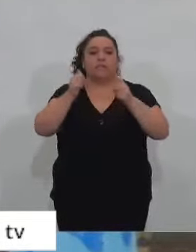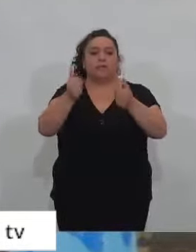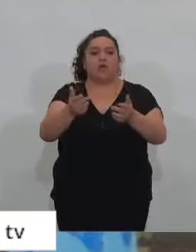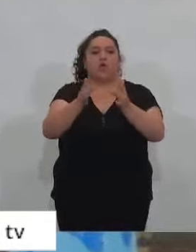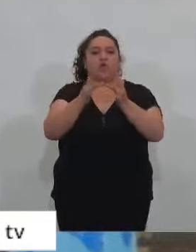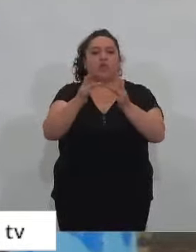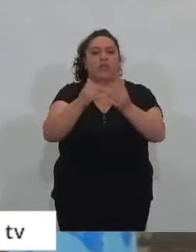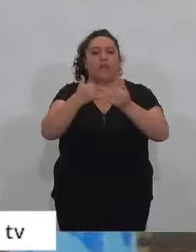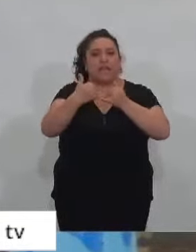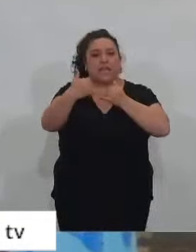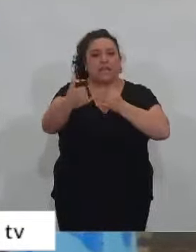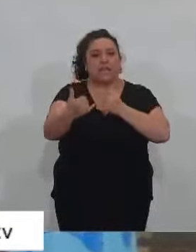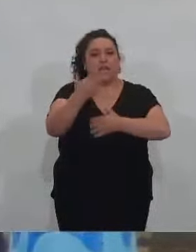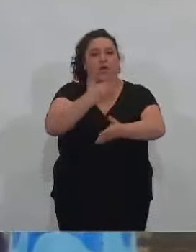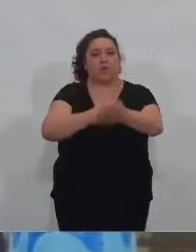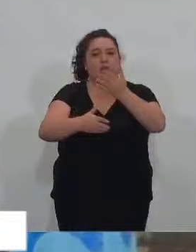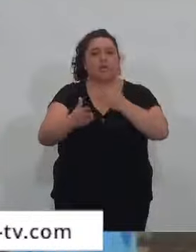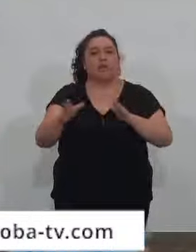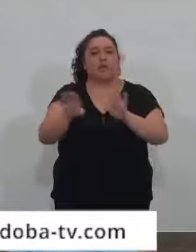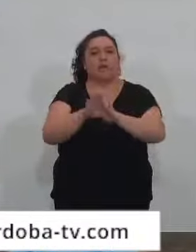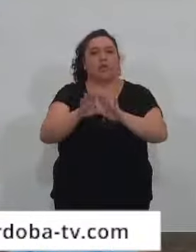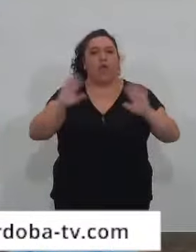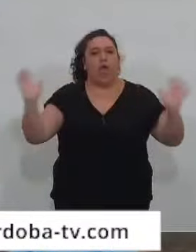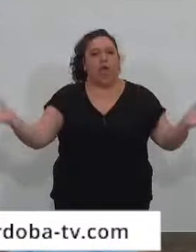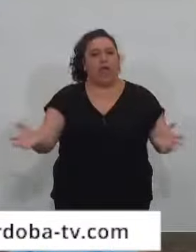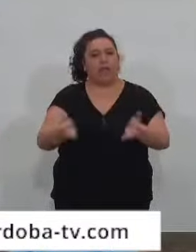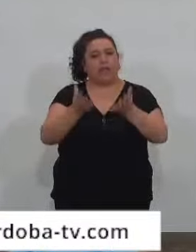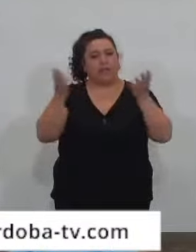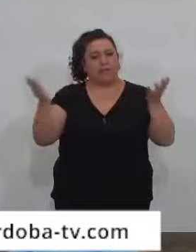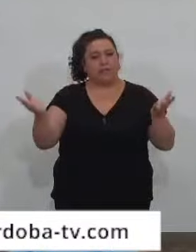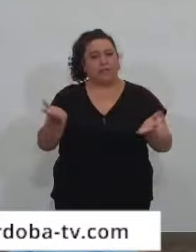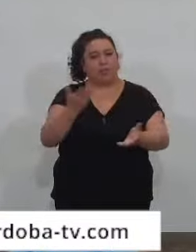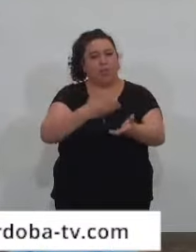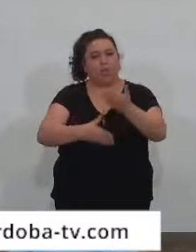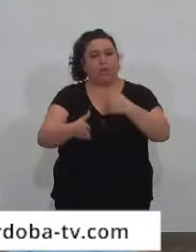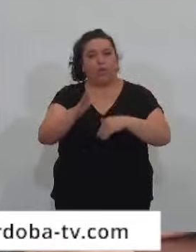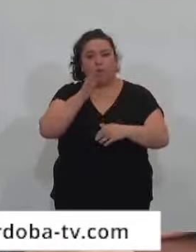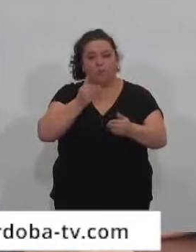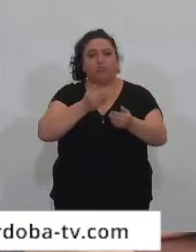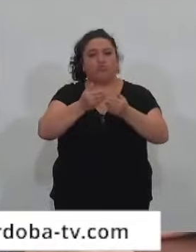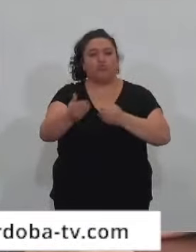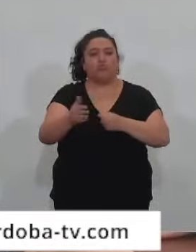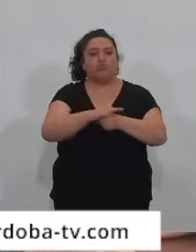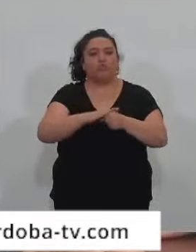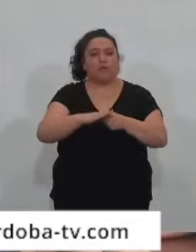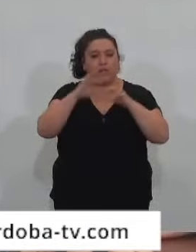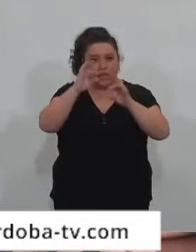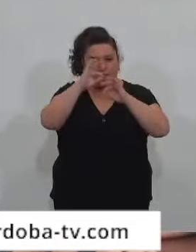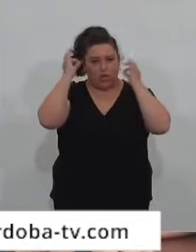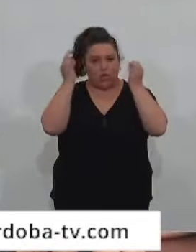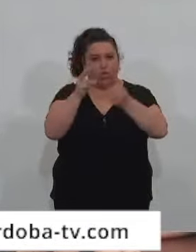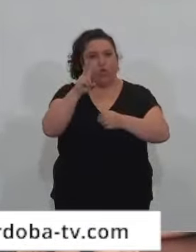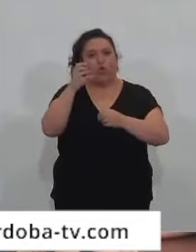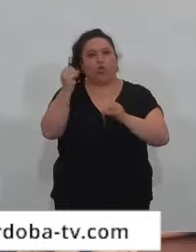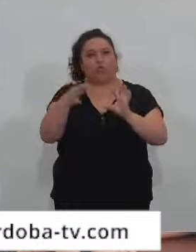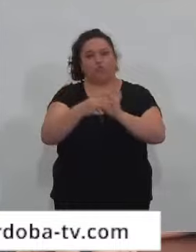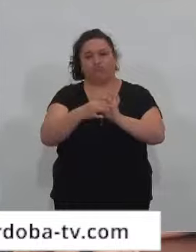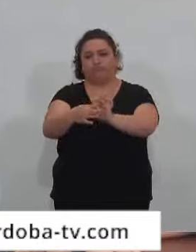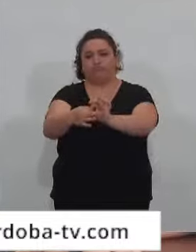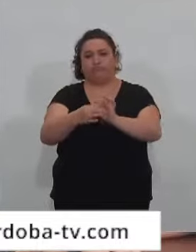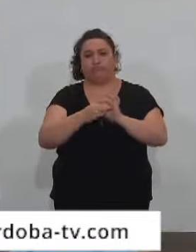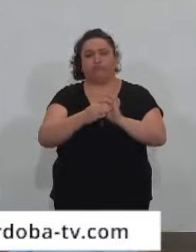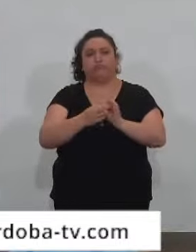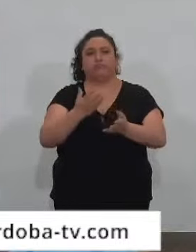colaboración, porque creo que ahí tiene mucho futuro la provincia de Córdoba, además de la UCO, sin lugar a dudas, no cabe la menor duda. Y las relaciones son... El otro